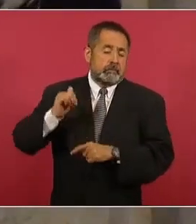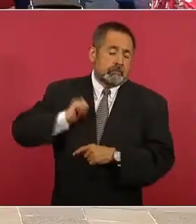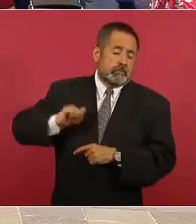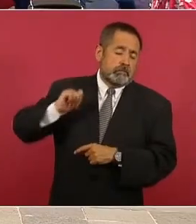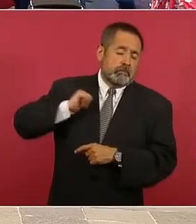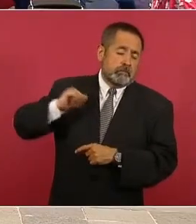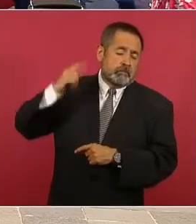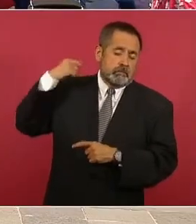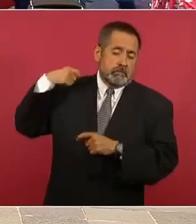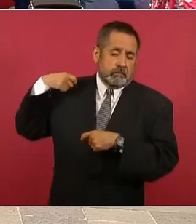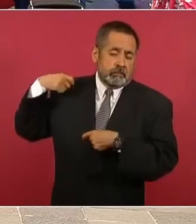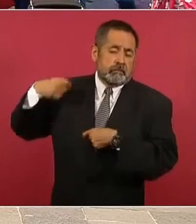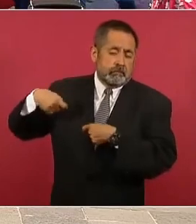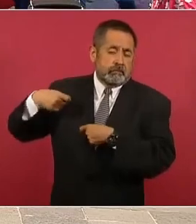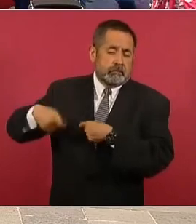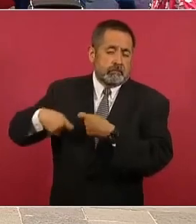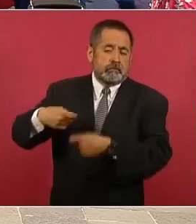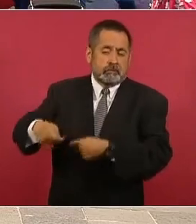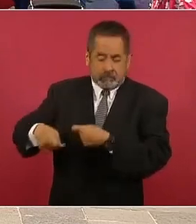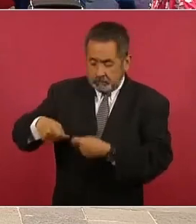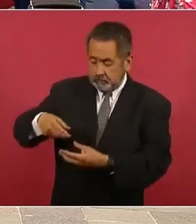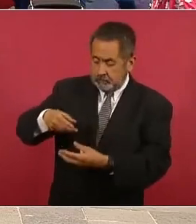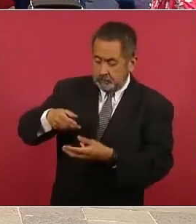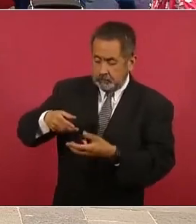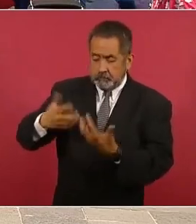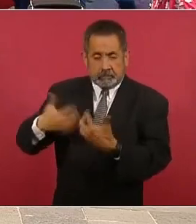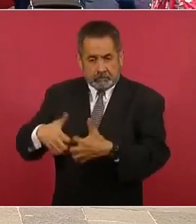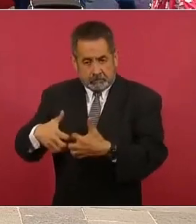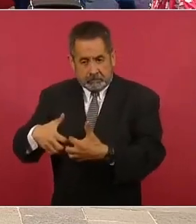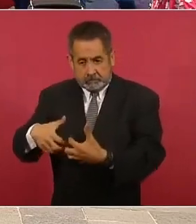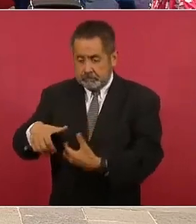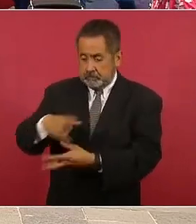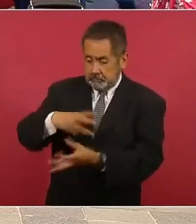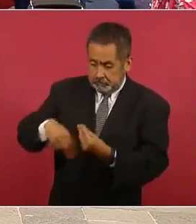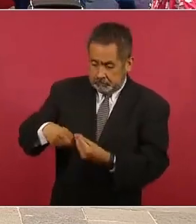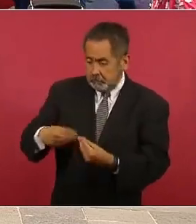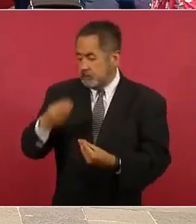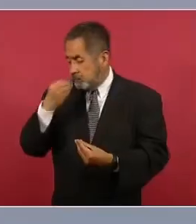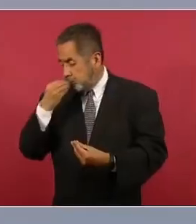este sistema de producir para comer,